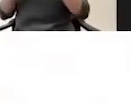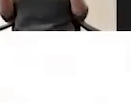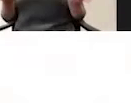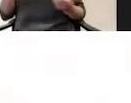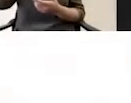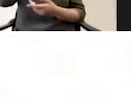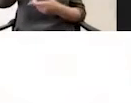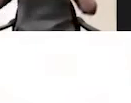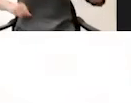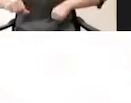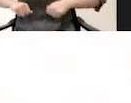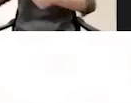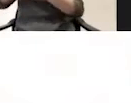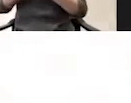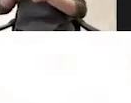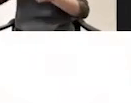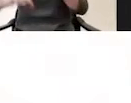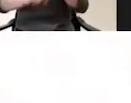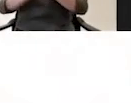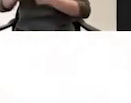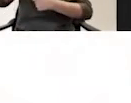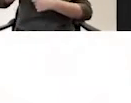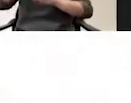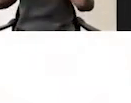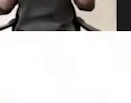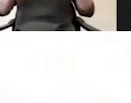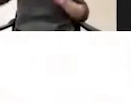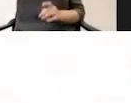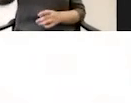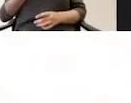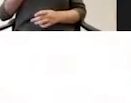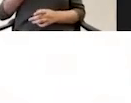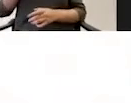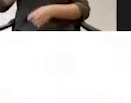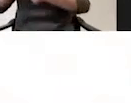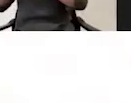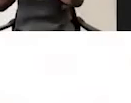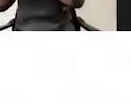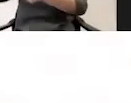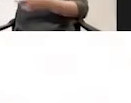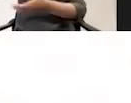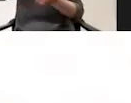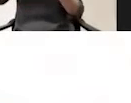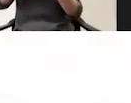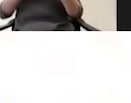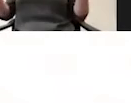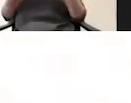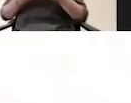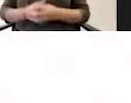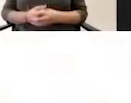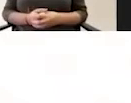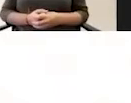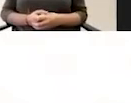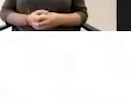recordamos que esta actividad es grabada. En caso de que tengan algún inconveniente con aparecer en ella, indíquenos para llevar a cabo la edición correspondiente.